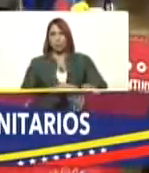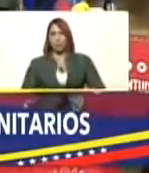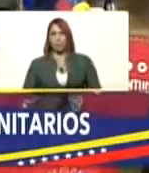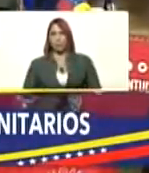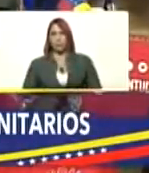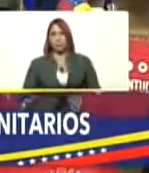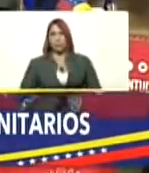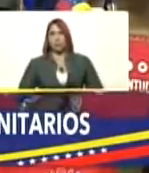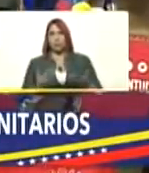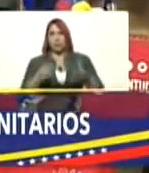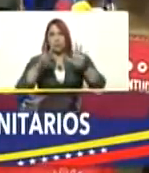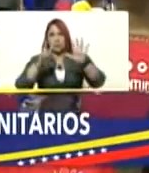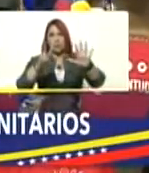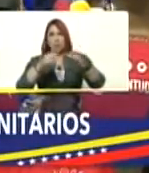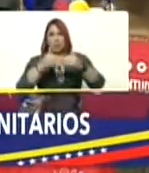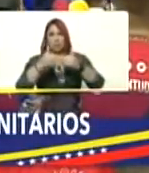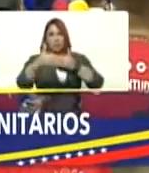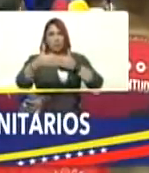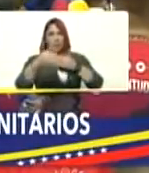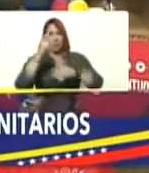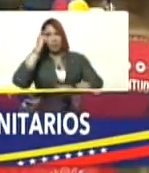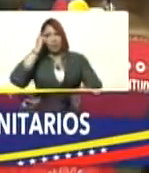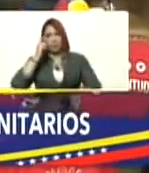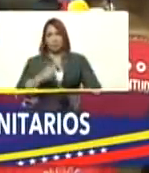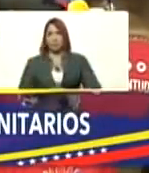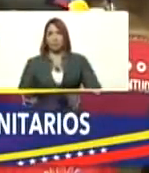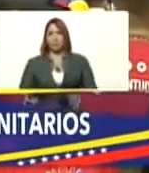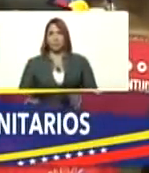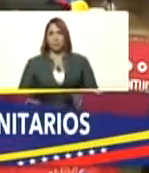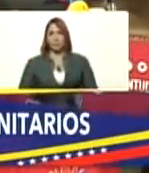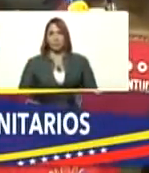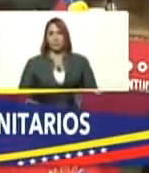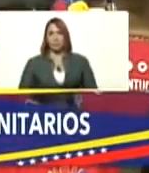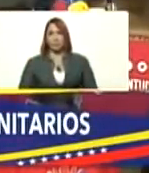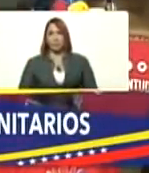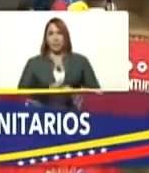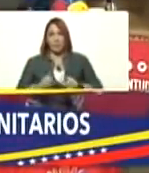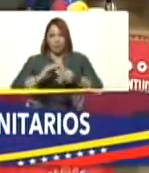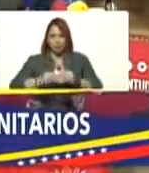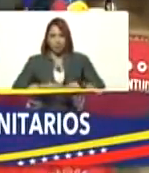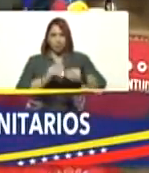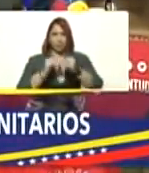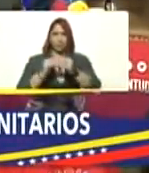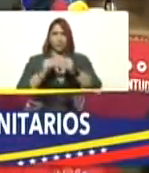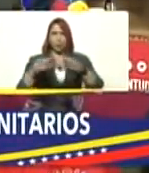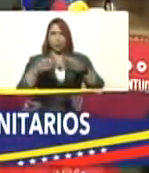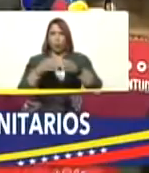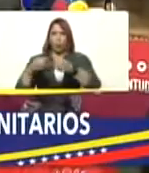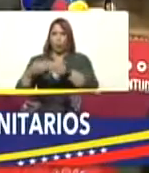Les doy 7 días para que me construyan un conjunto de ideas